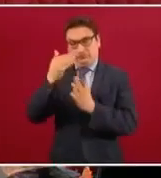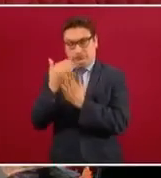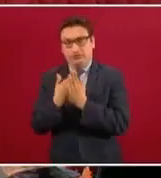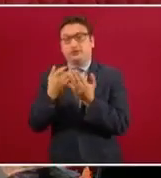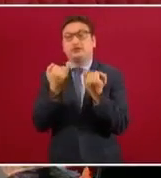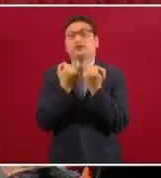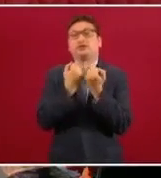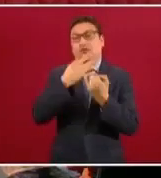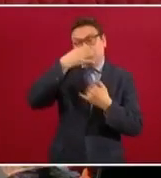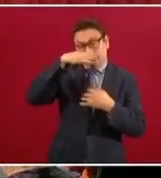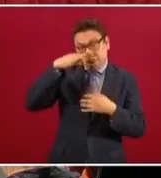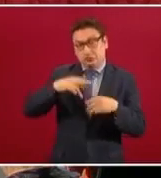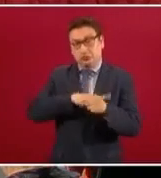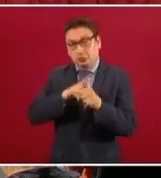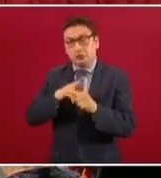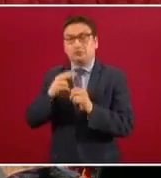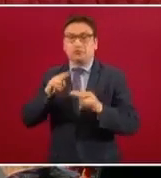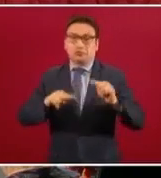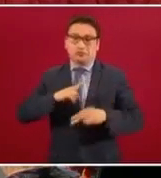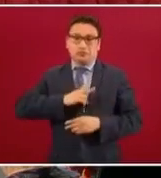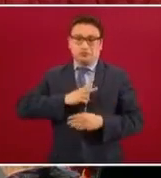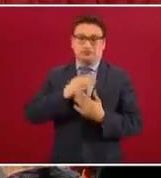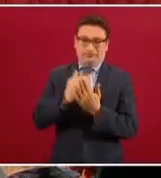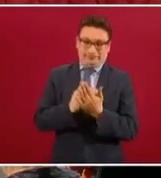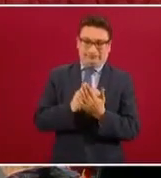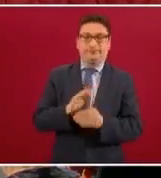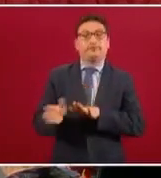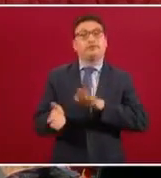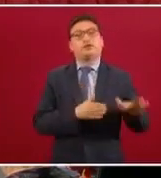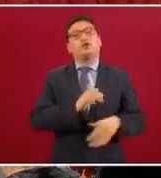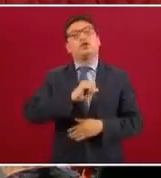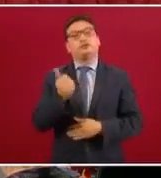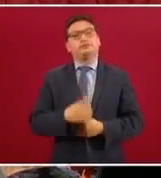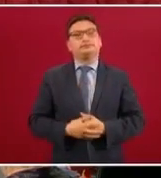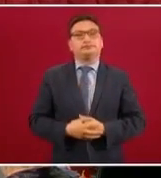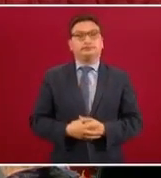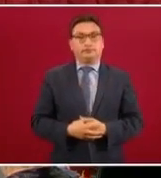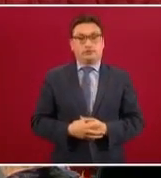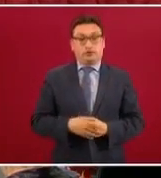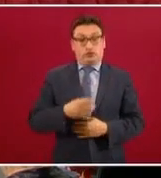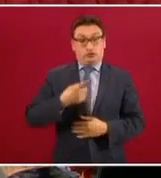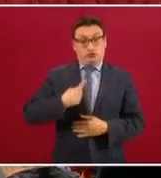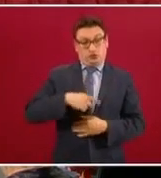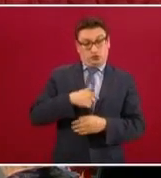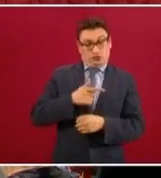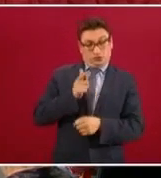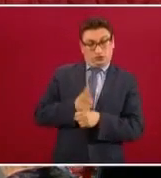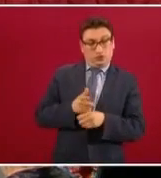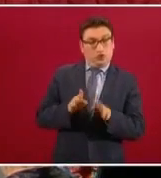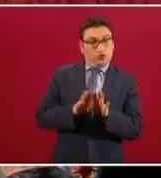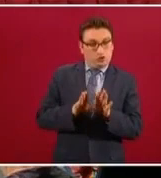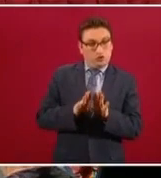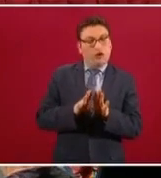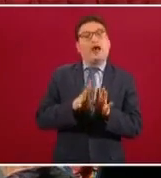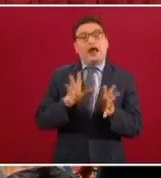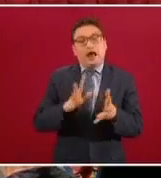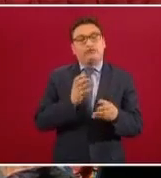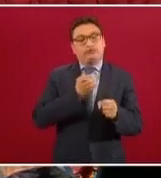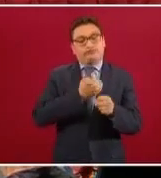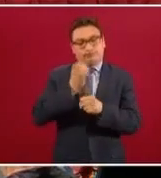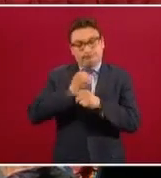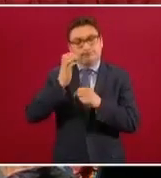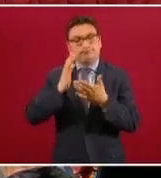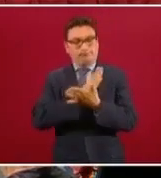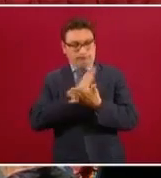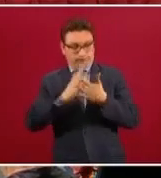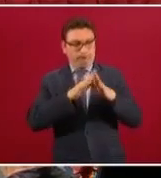influenza. La siguiente. Lo podemos también identificar por entidad federativa, por